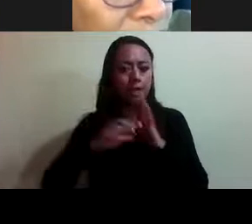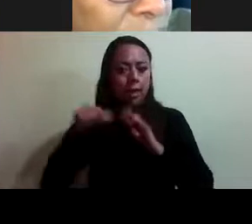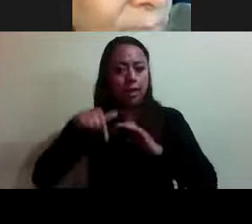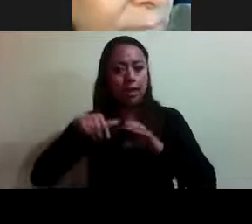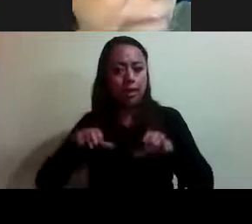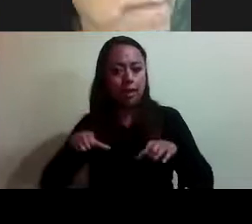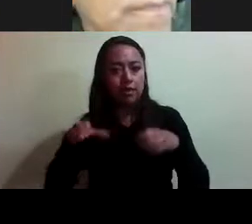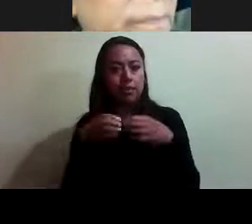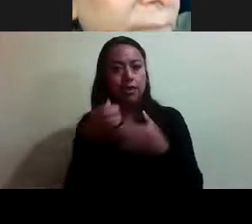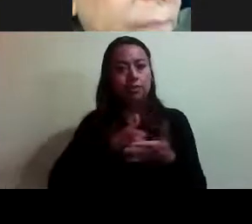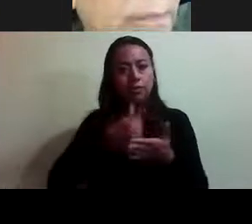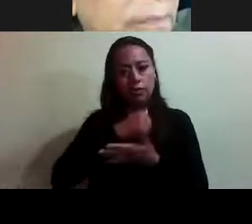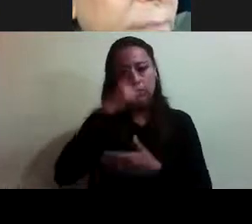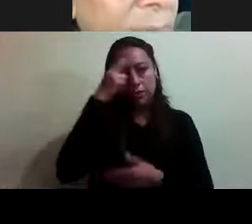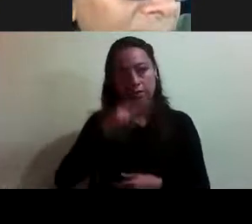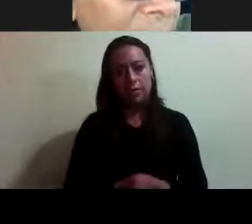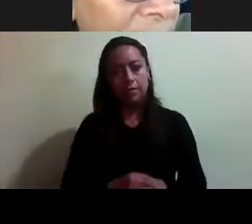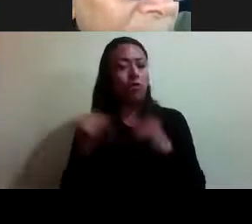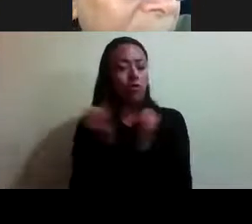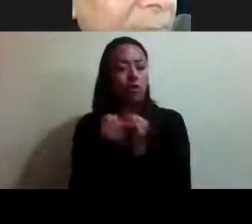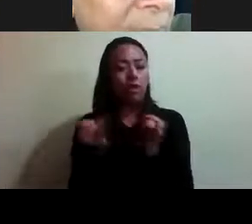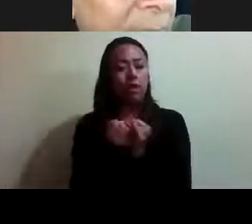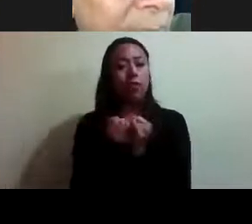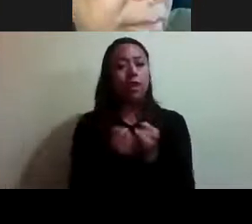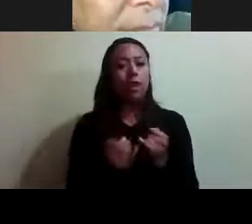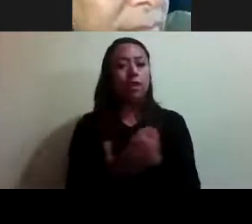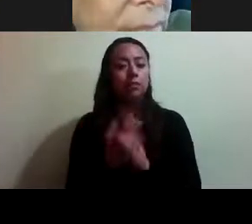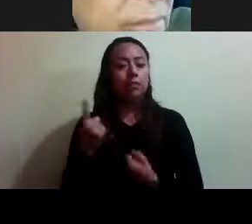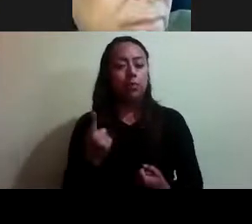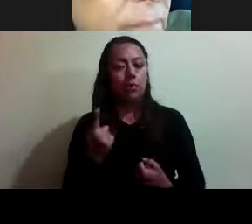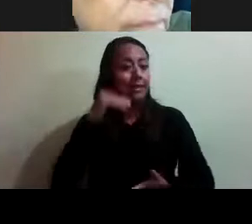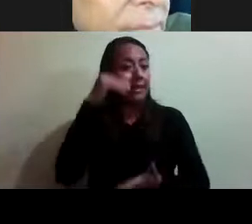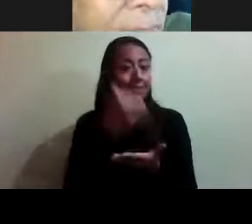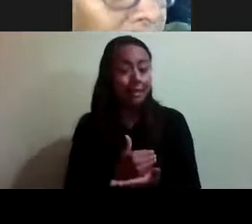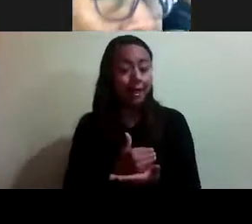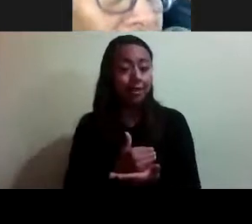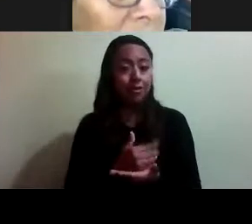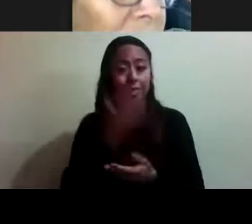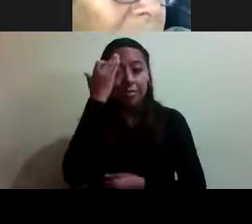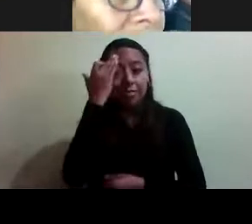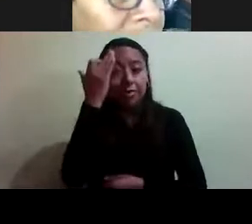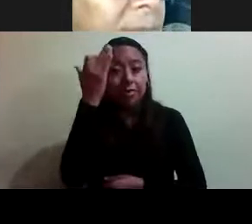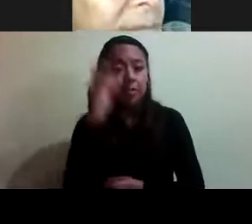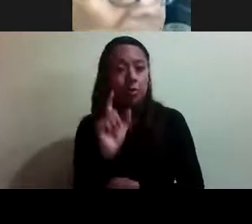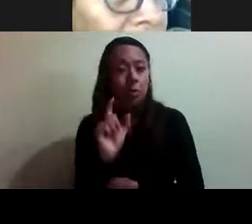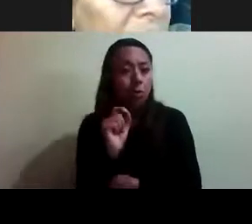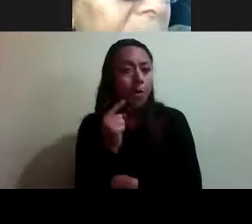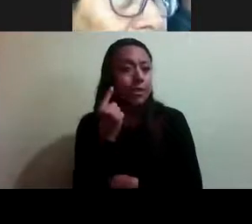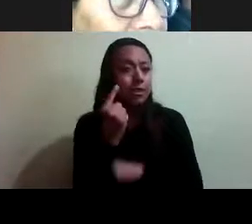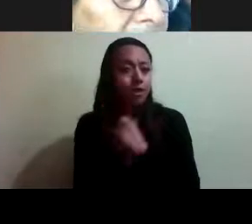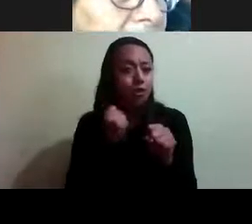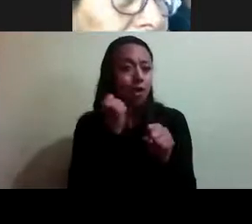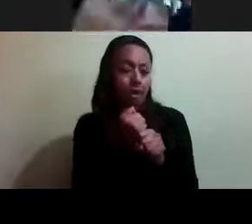de México, por haber terminado con más de 21 años de un incremento